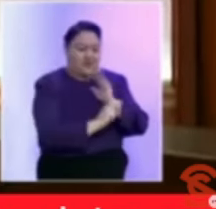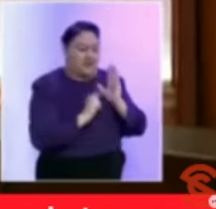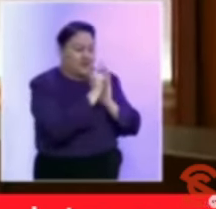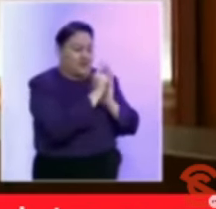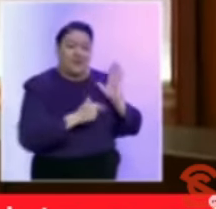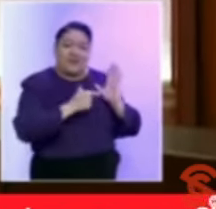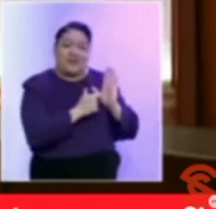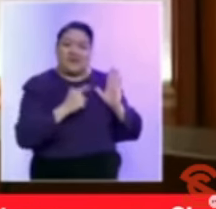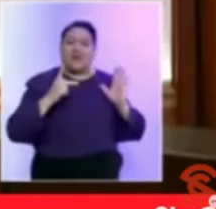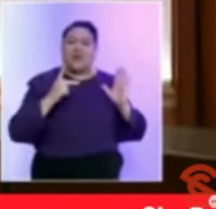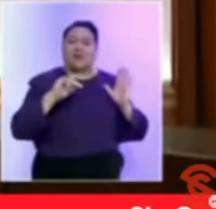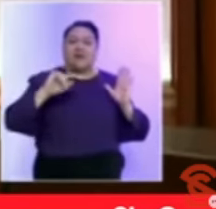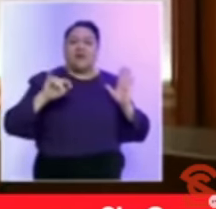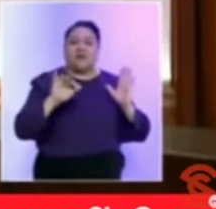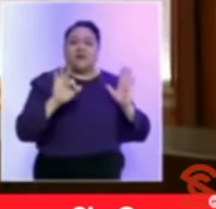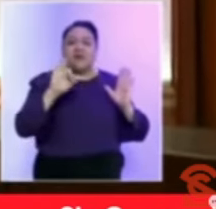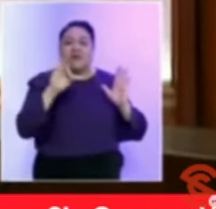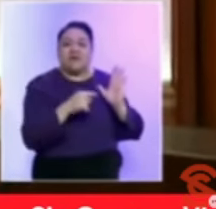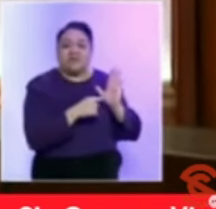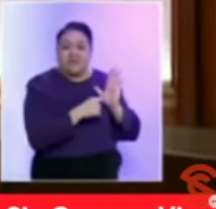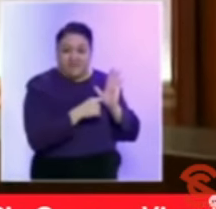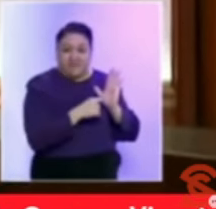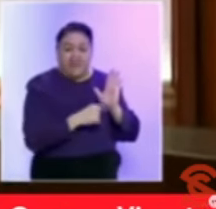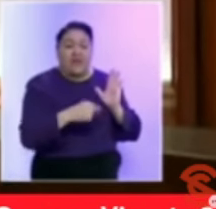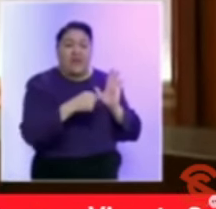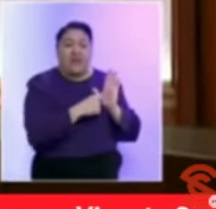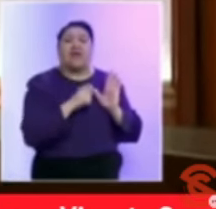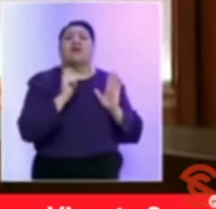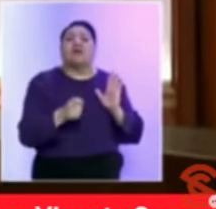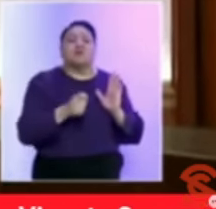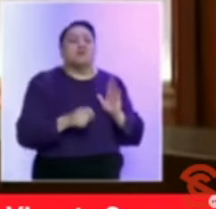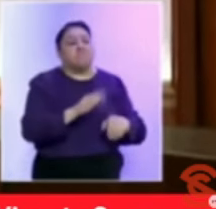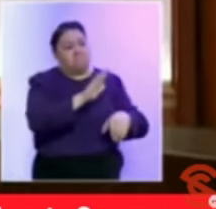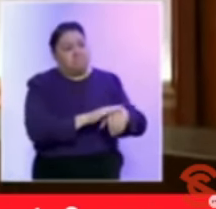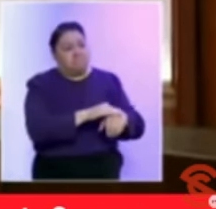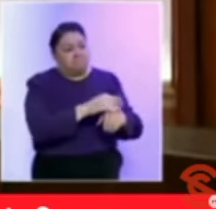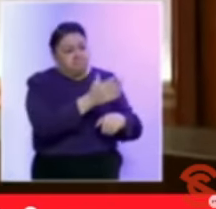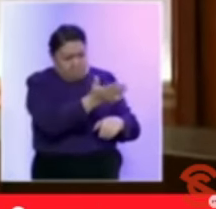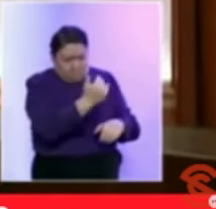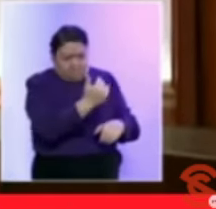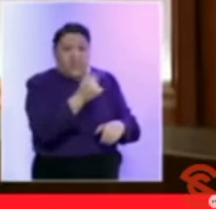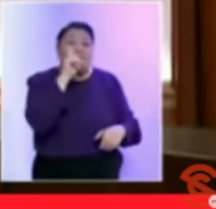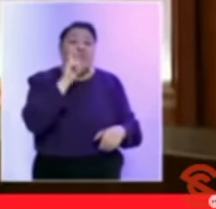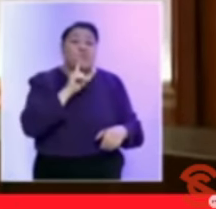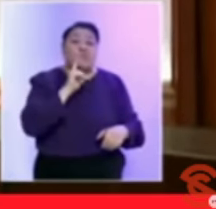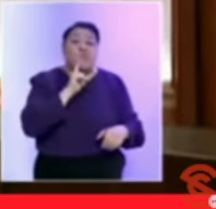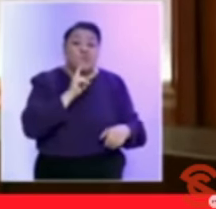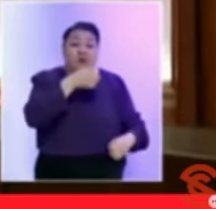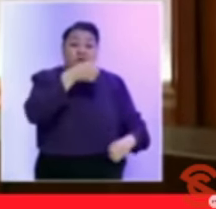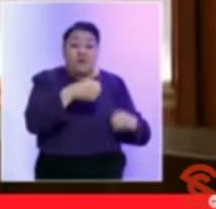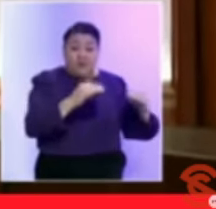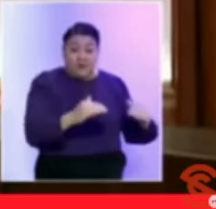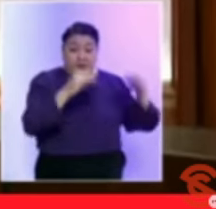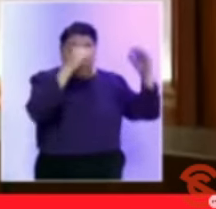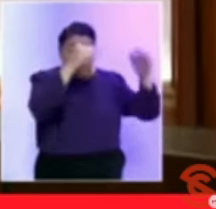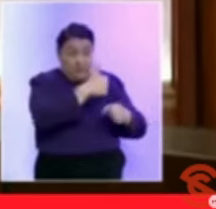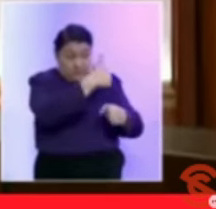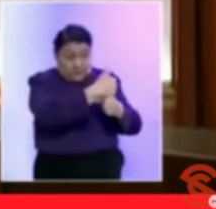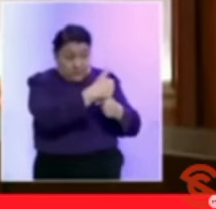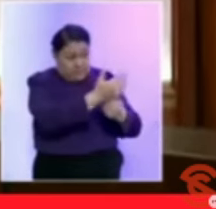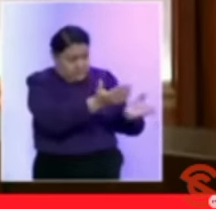del poder judicial de la federación se convocó a una sexta magistratura que cumplió con los